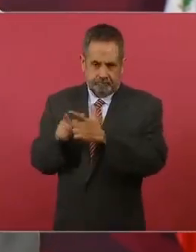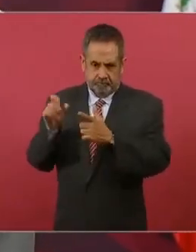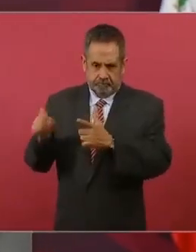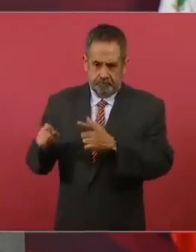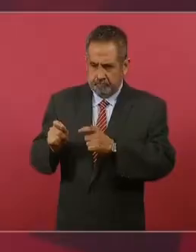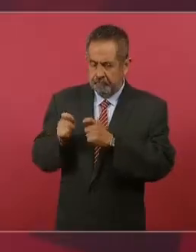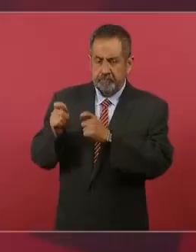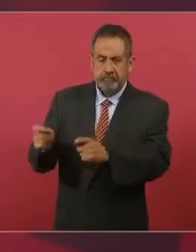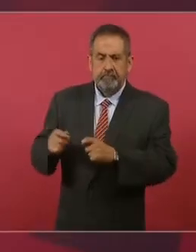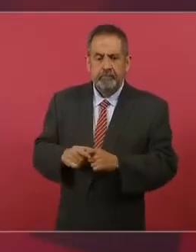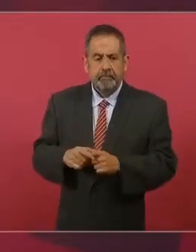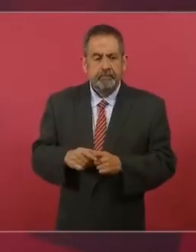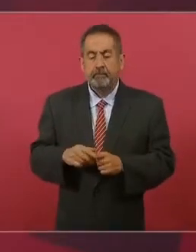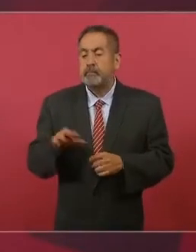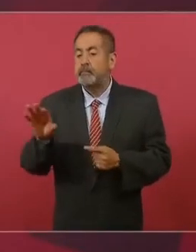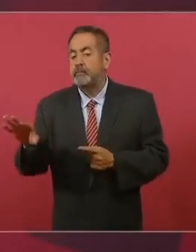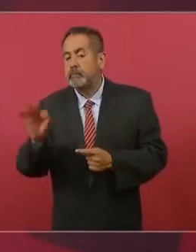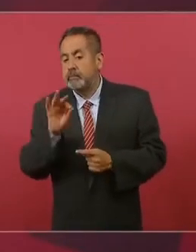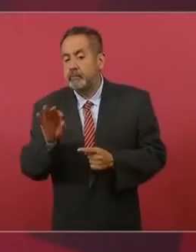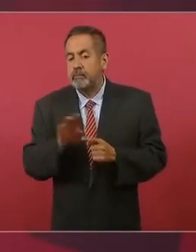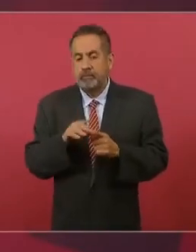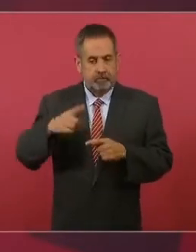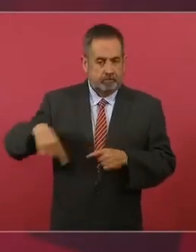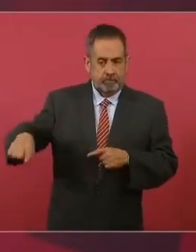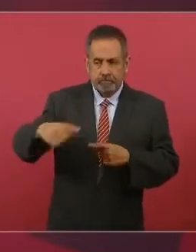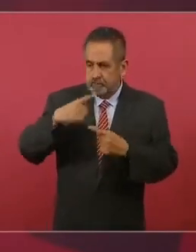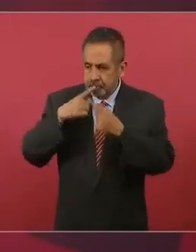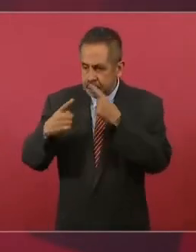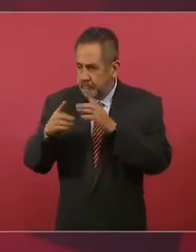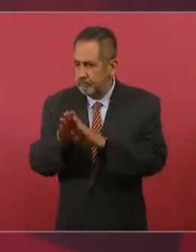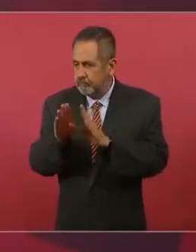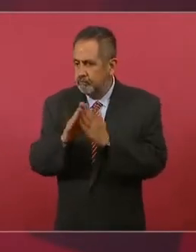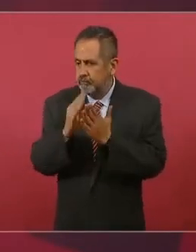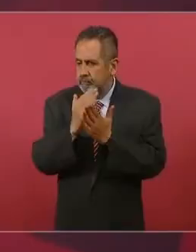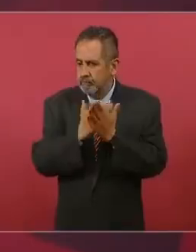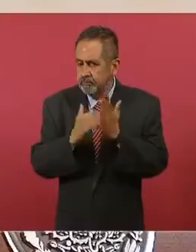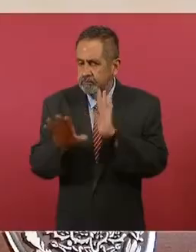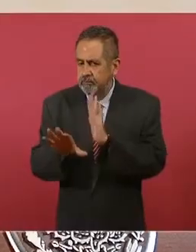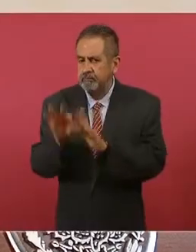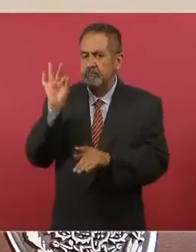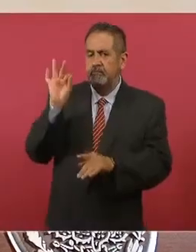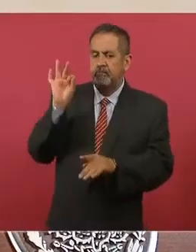de acuerdo a un procedimiento que decidieron,